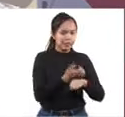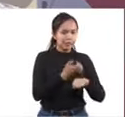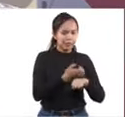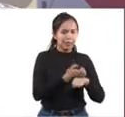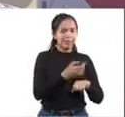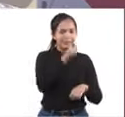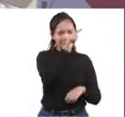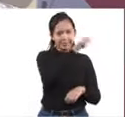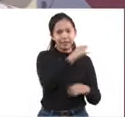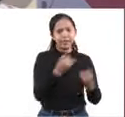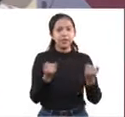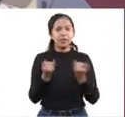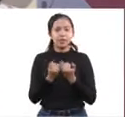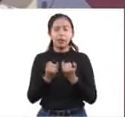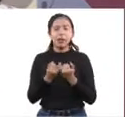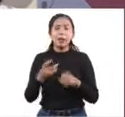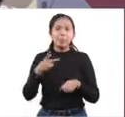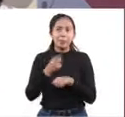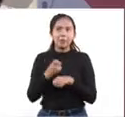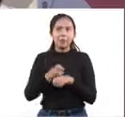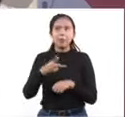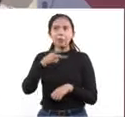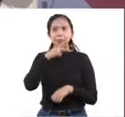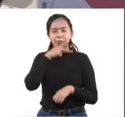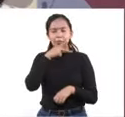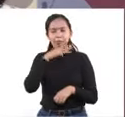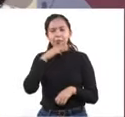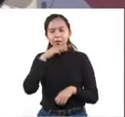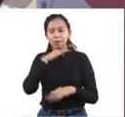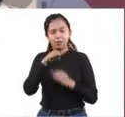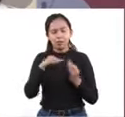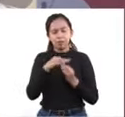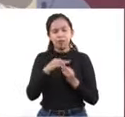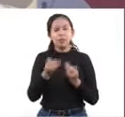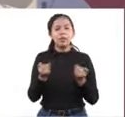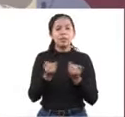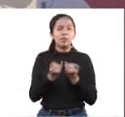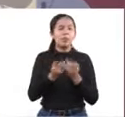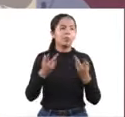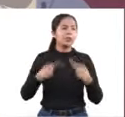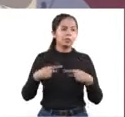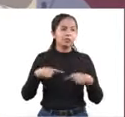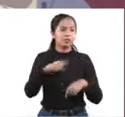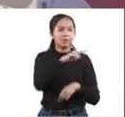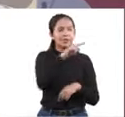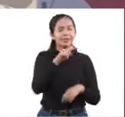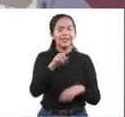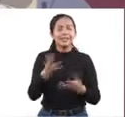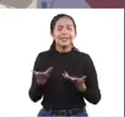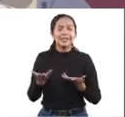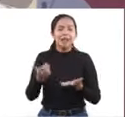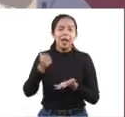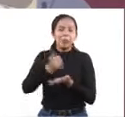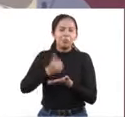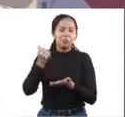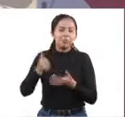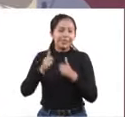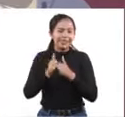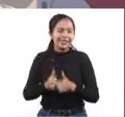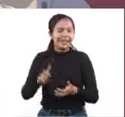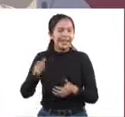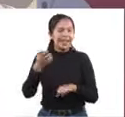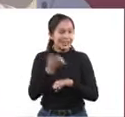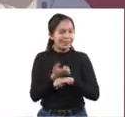y a los 11 millones de inmigrantes indocumentados que no son reconocidos a pesar del impacto tan fuerte que tienen en Estados